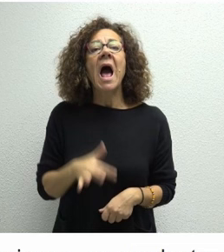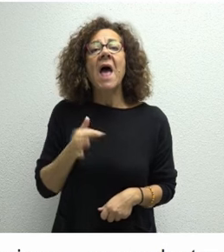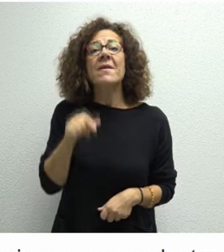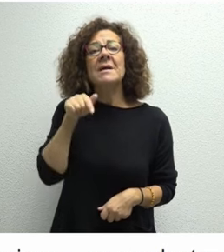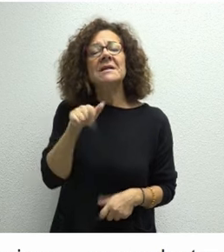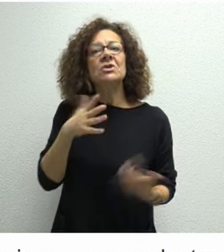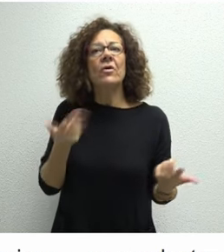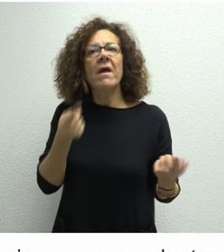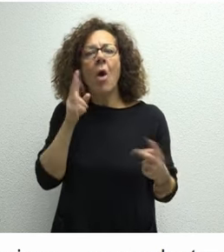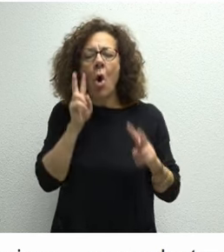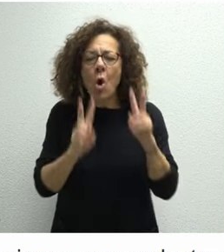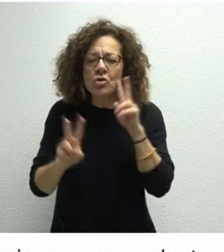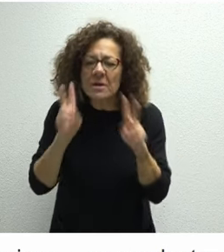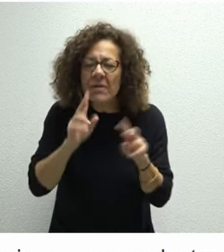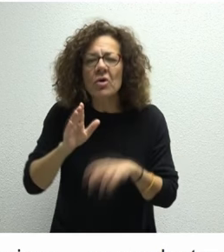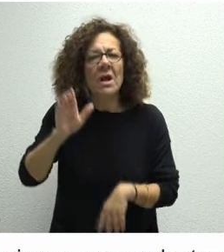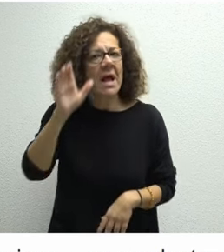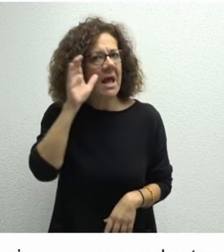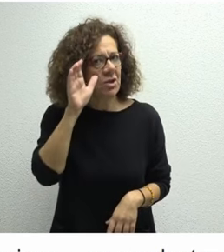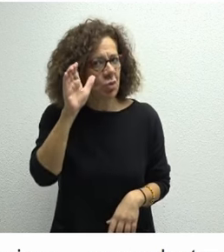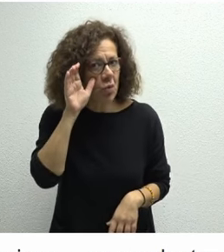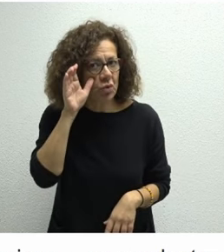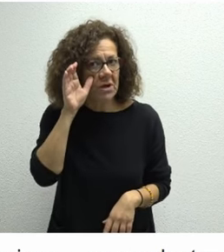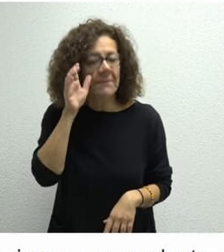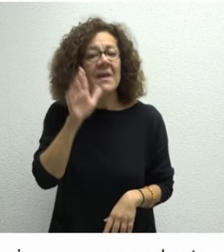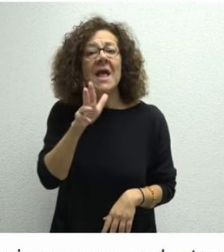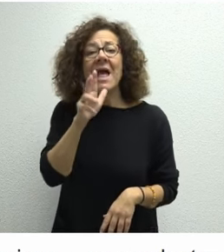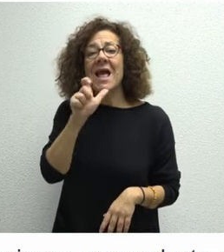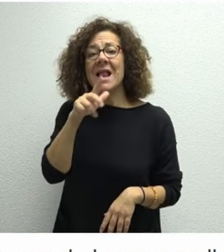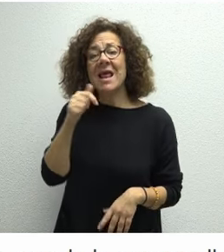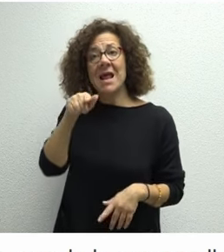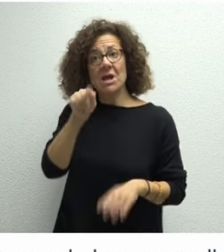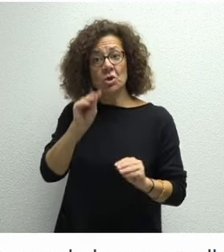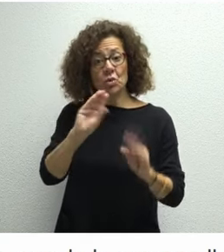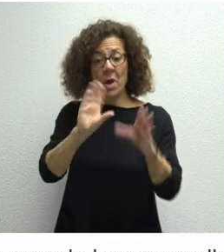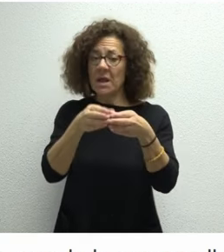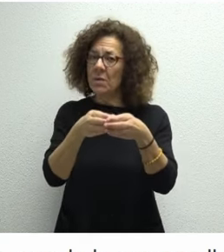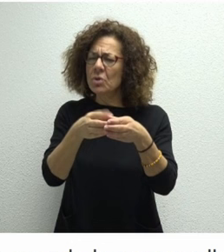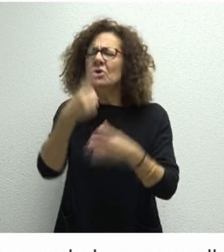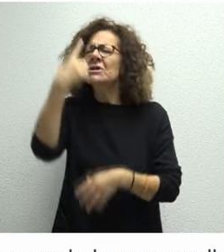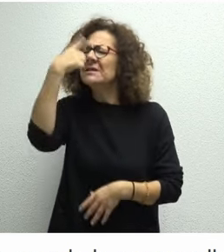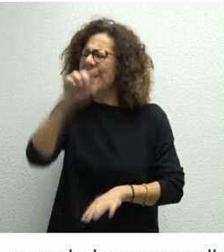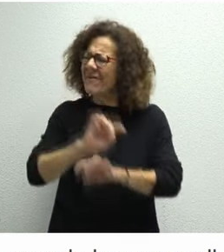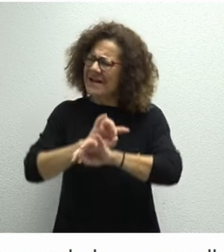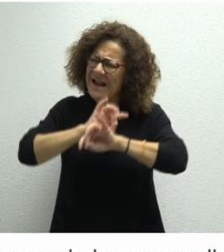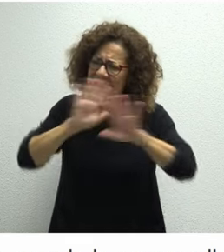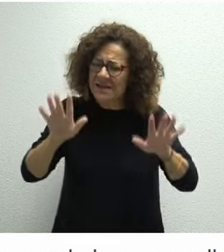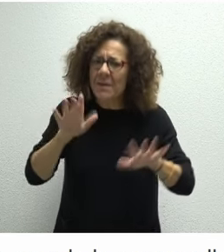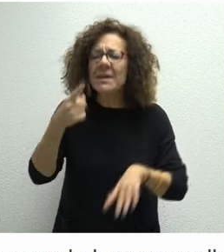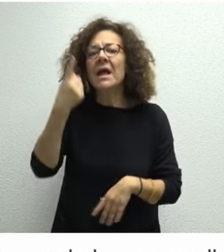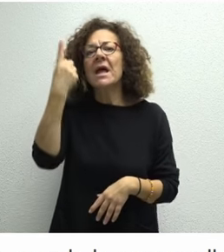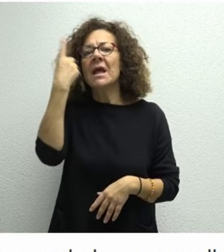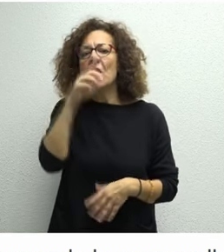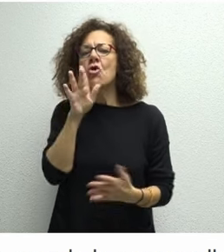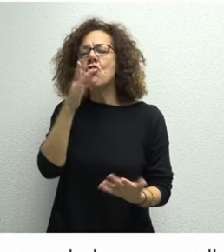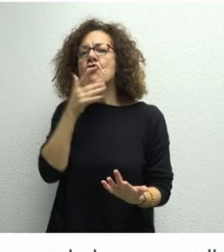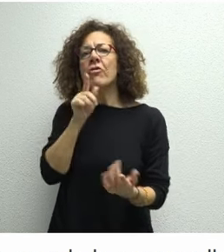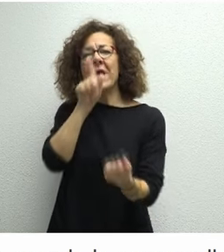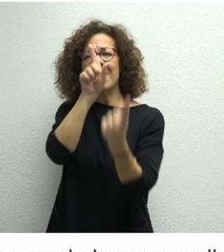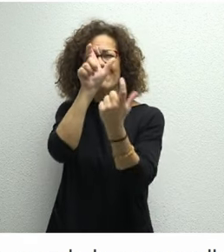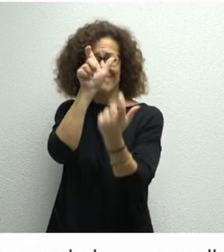un escenario de de observación y escucha eh Elena y su equipo son plenamente conscientes de que conocer a la persona es